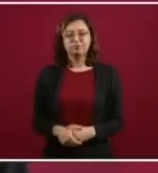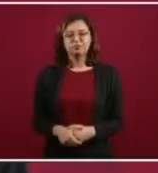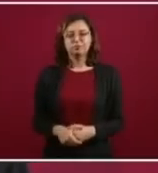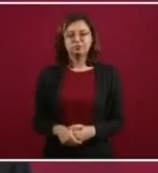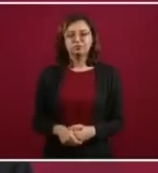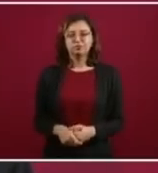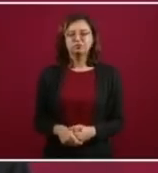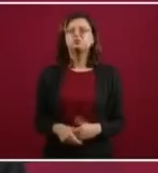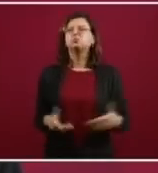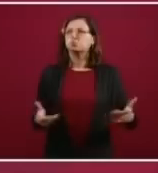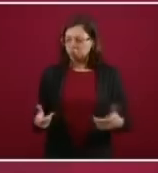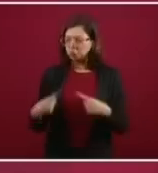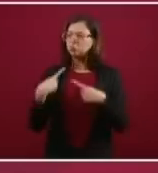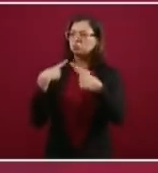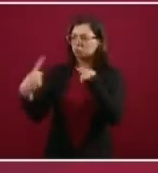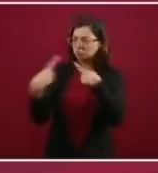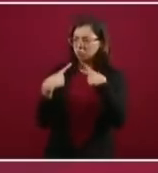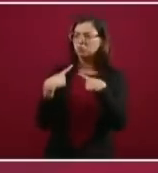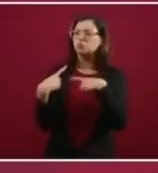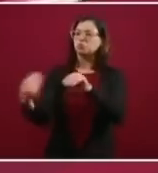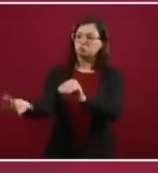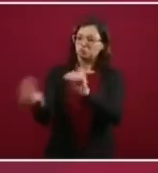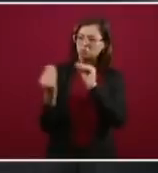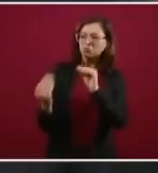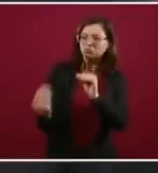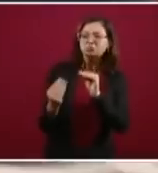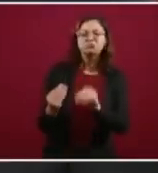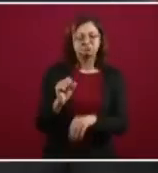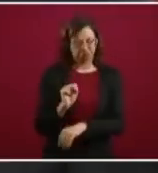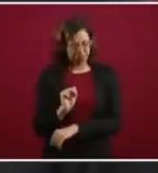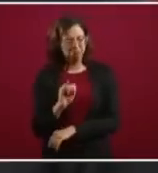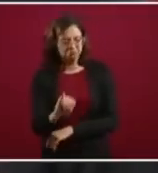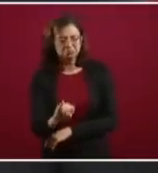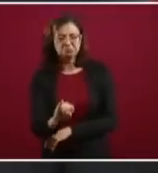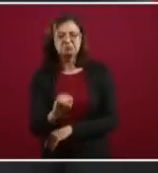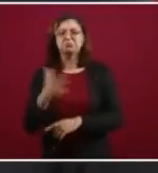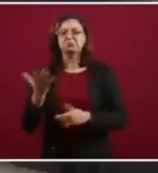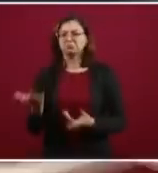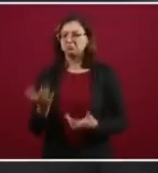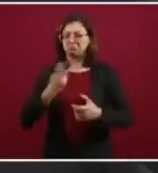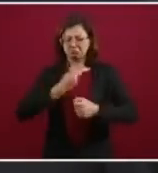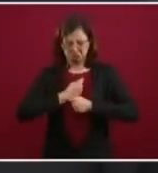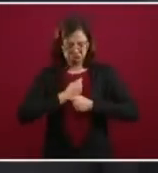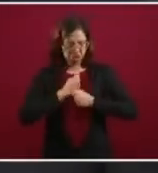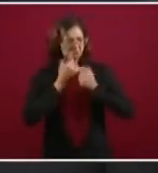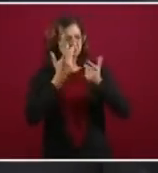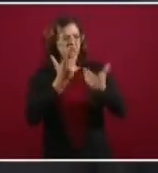que haya debate, que salgan las diferencias, que puedan decir